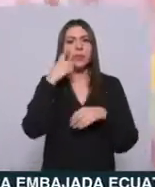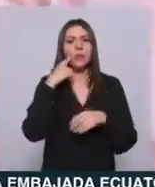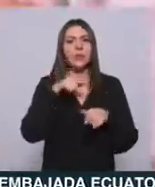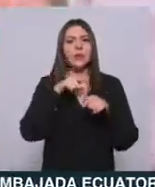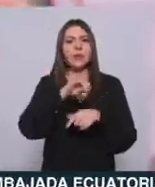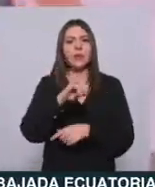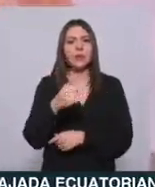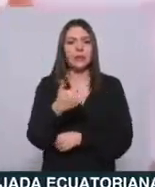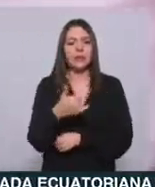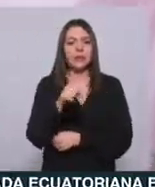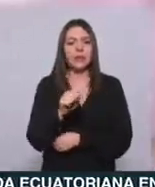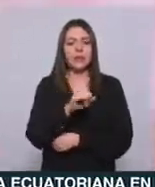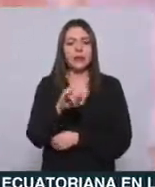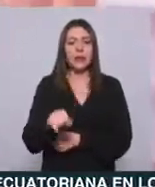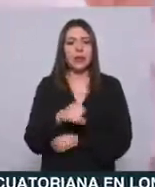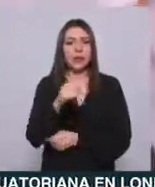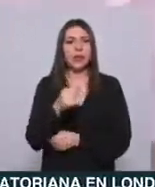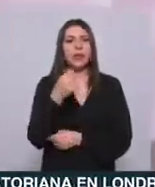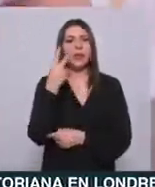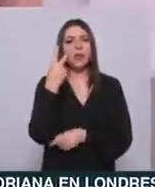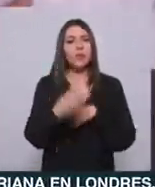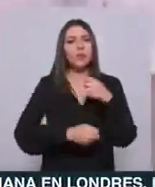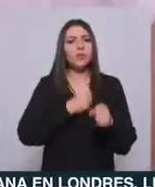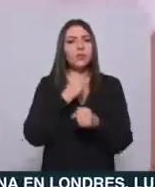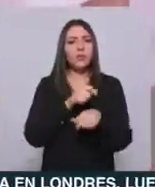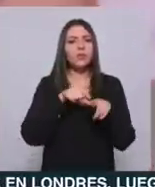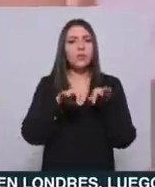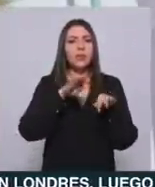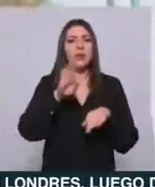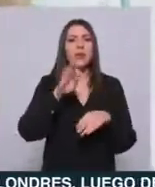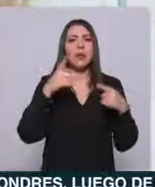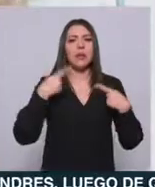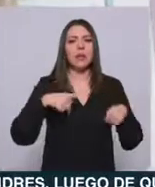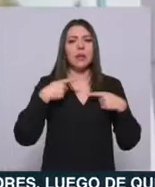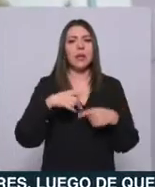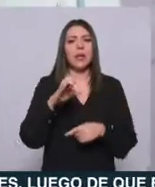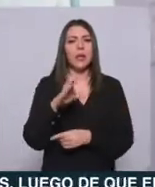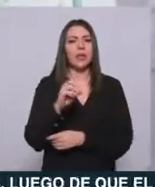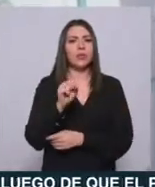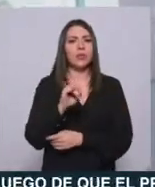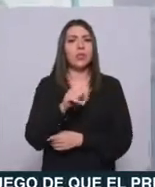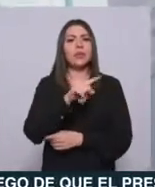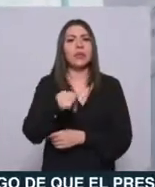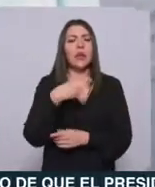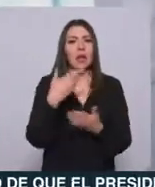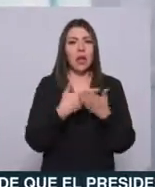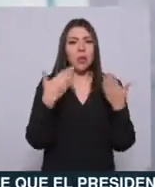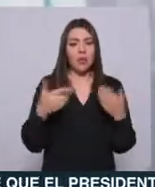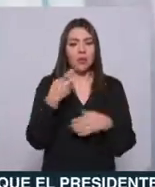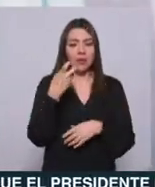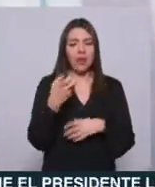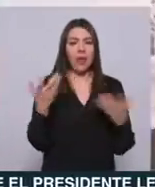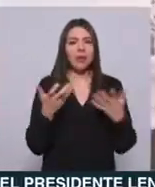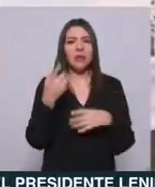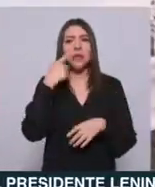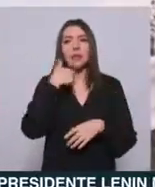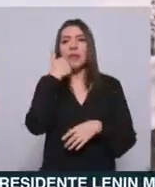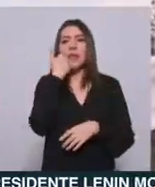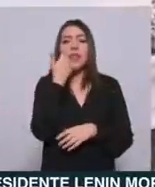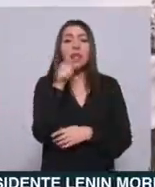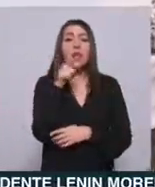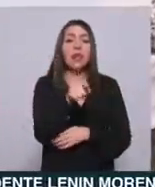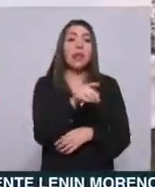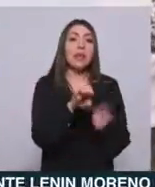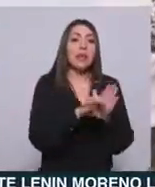y proteger a todas aquellas personas que han sufrido algún tipo de COSIG, una práctica que en pleno siglo XXI busca corregir la